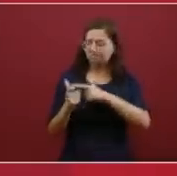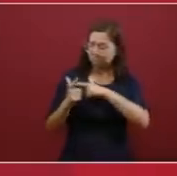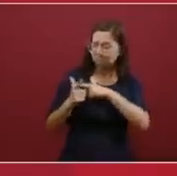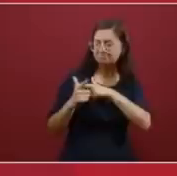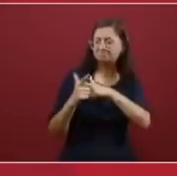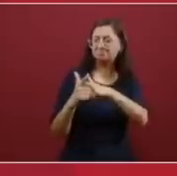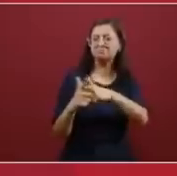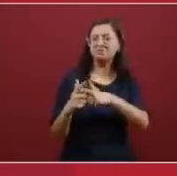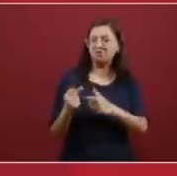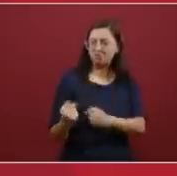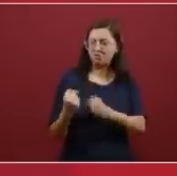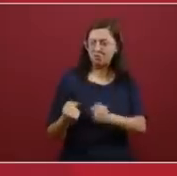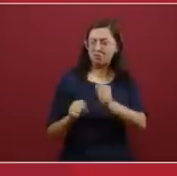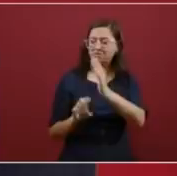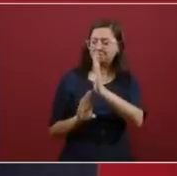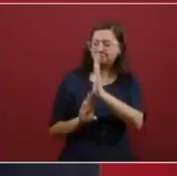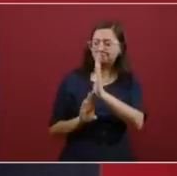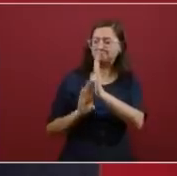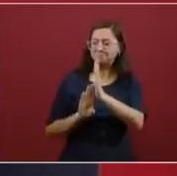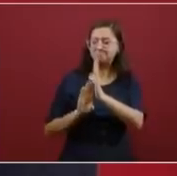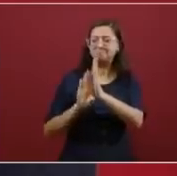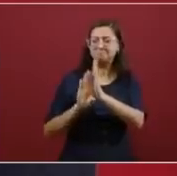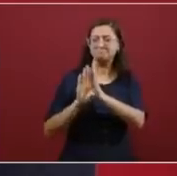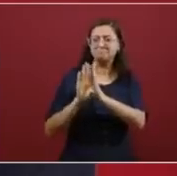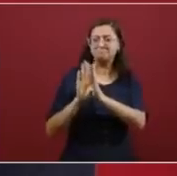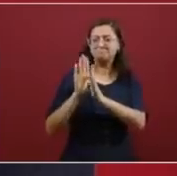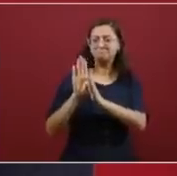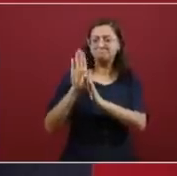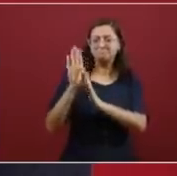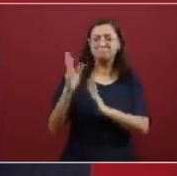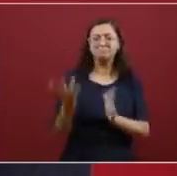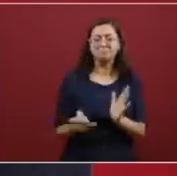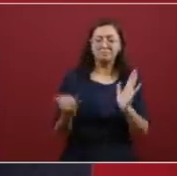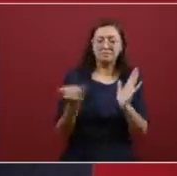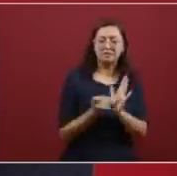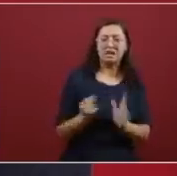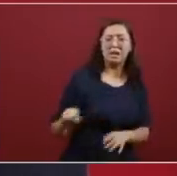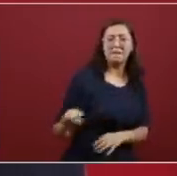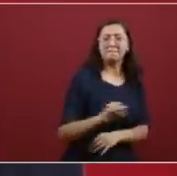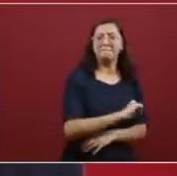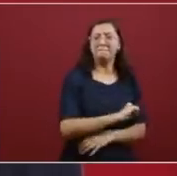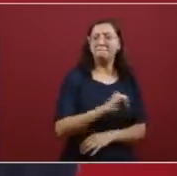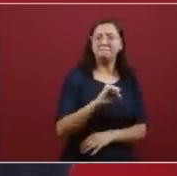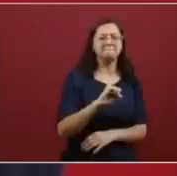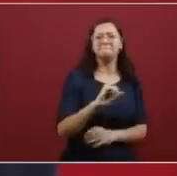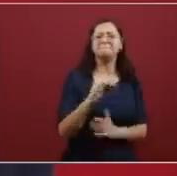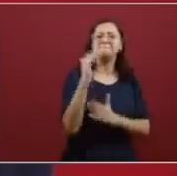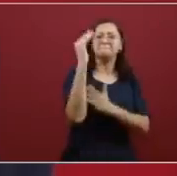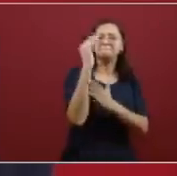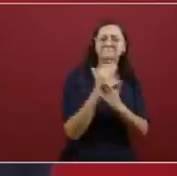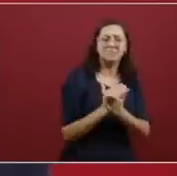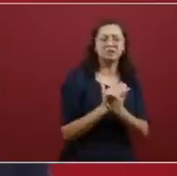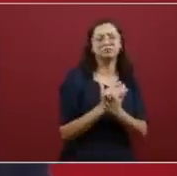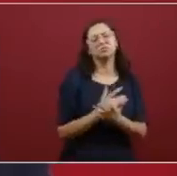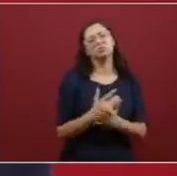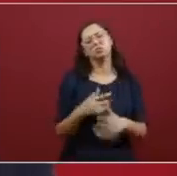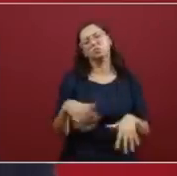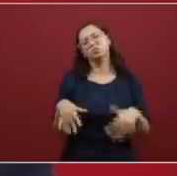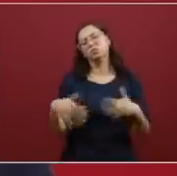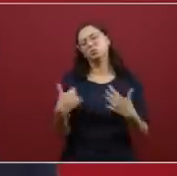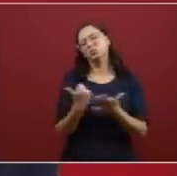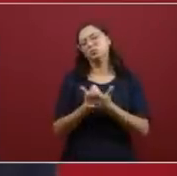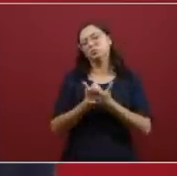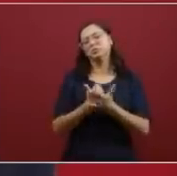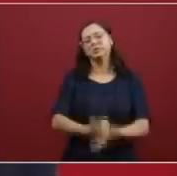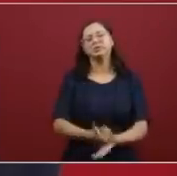y con baja tasa de inflación, esto ayuda mucho,